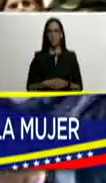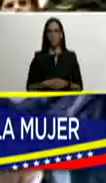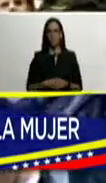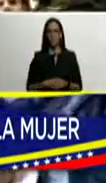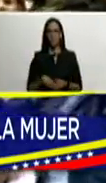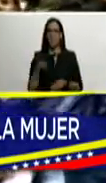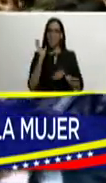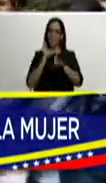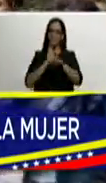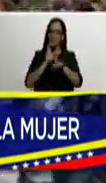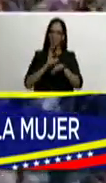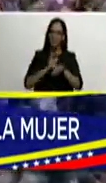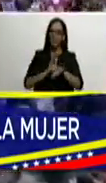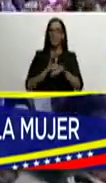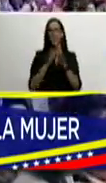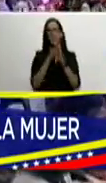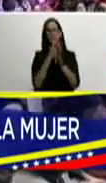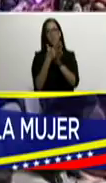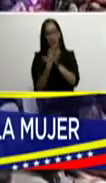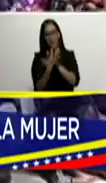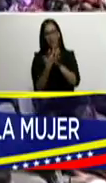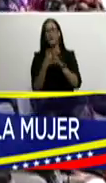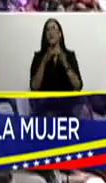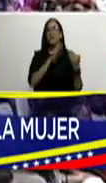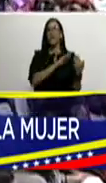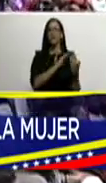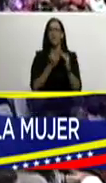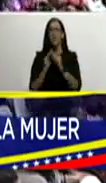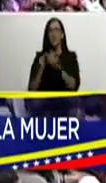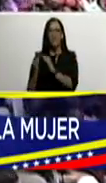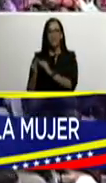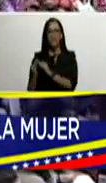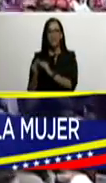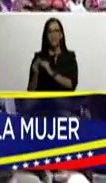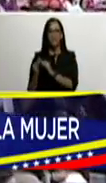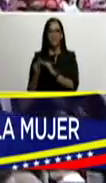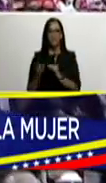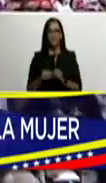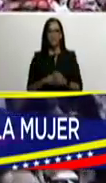en las ciudades, en los barrios, en las comunidades.